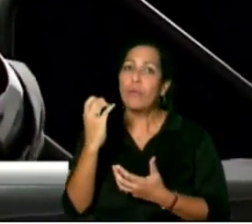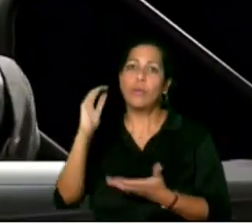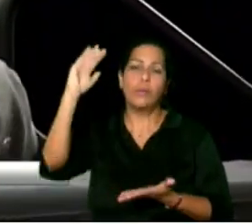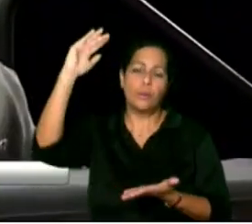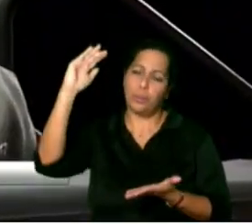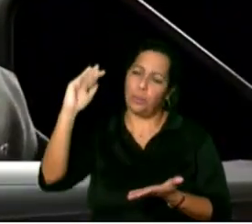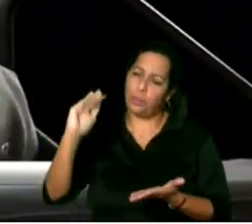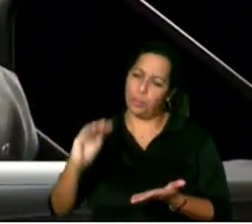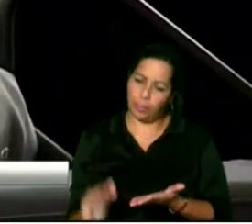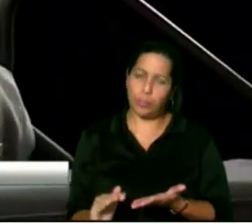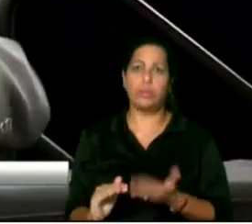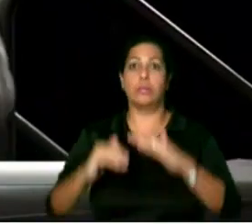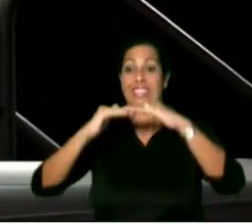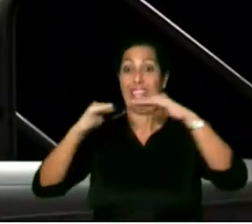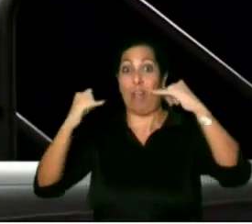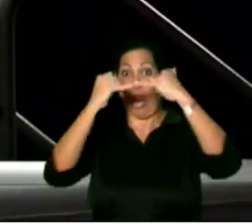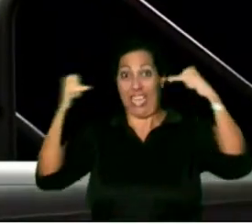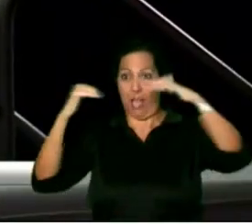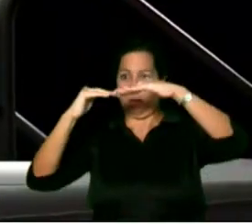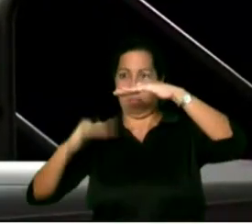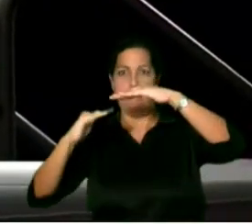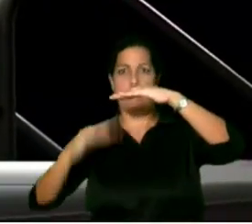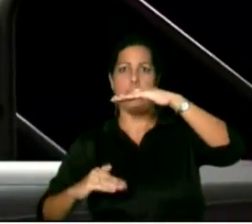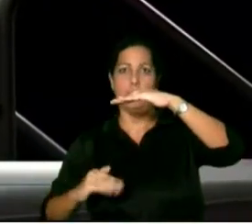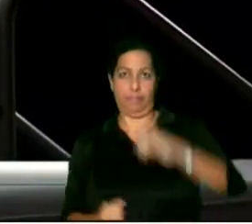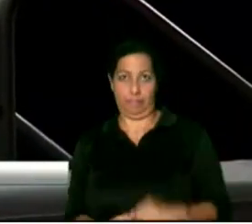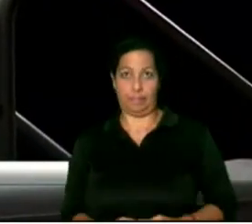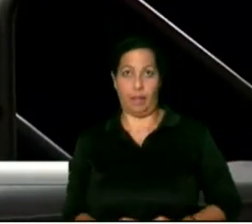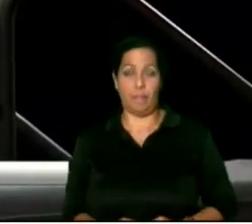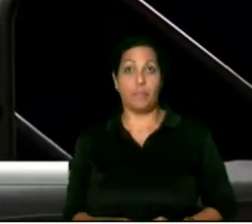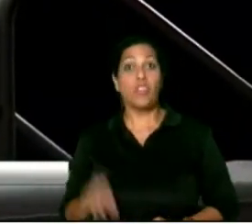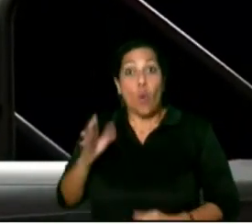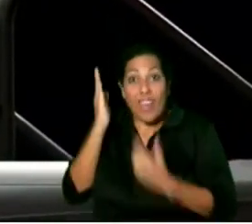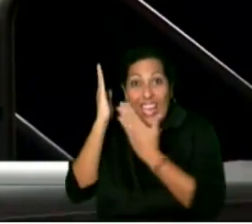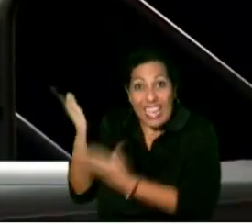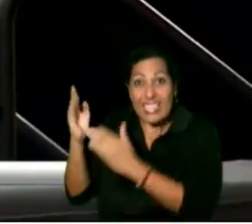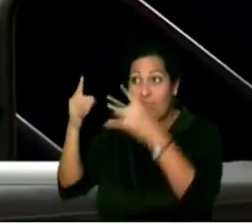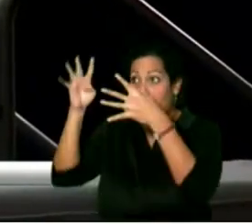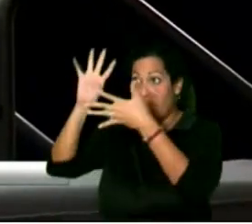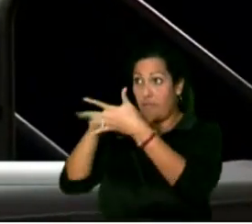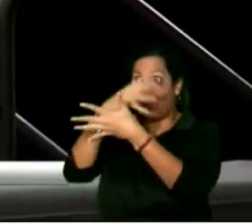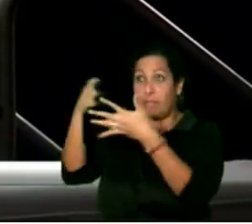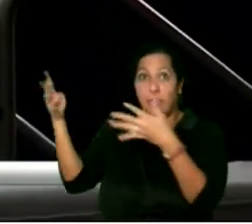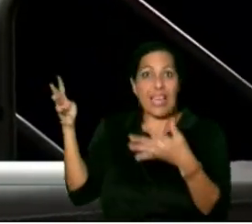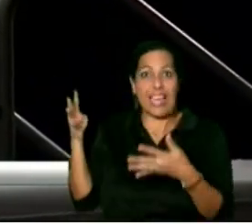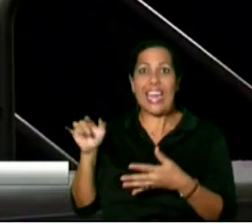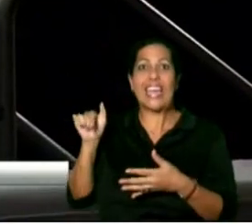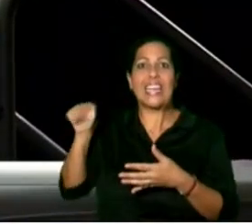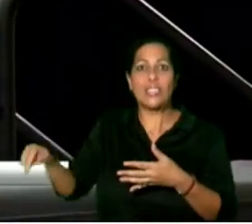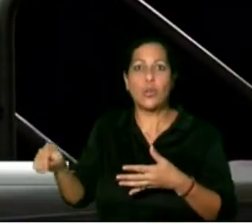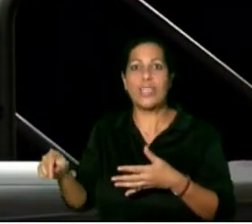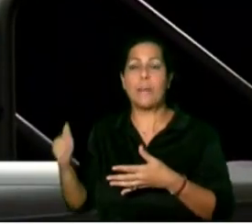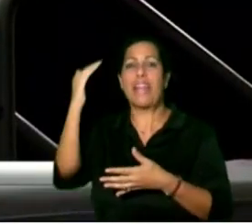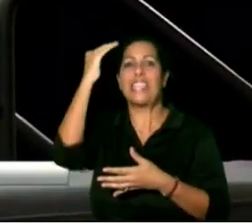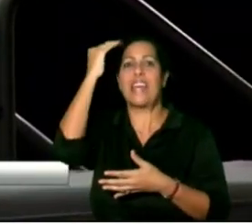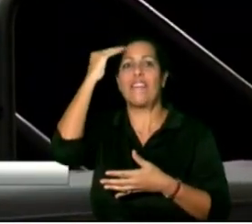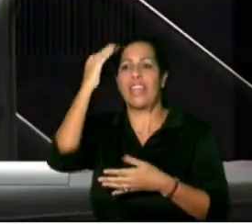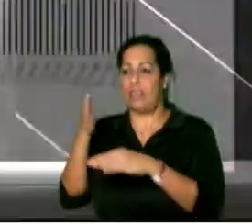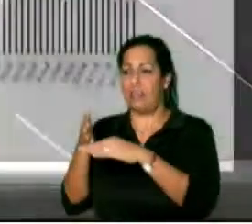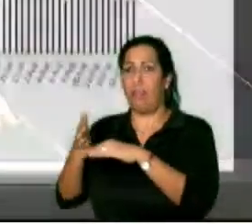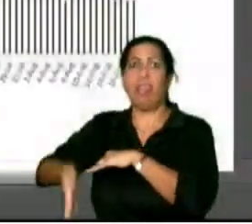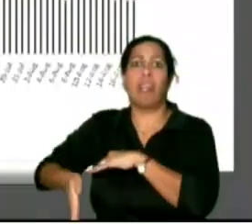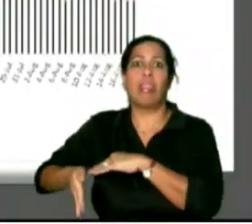estar por debajo de 1. Esta gráfica entonces es el indicador más tardío de la epidemia y estas son las